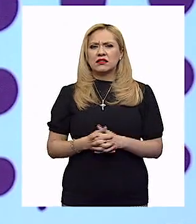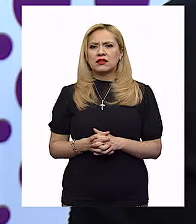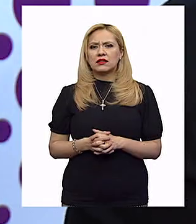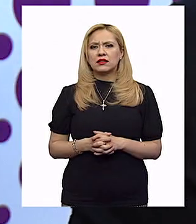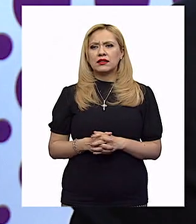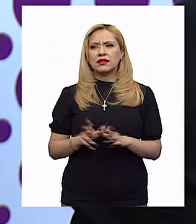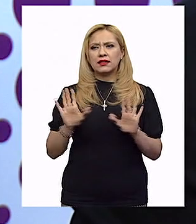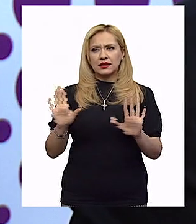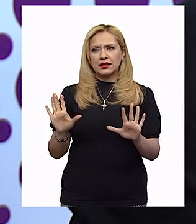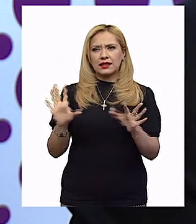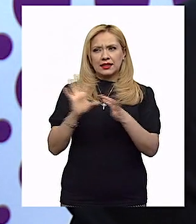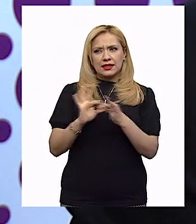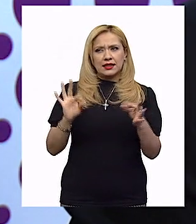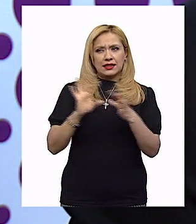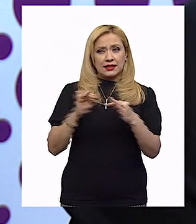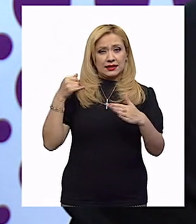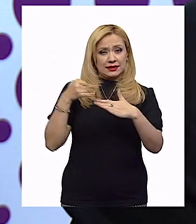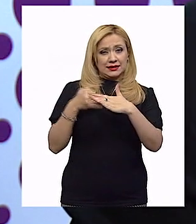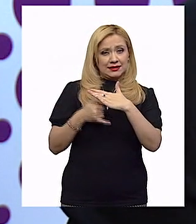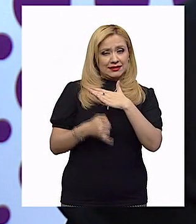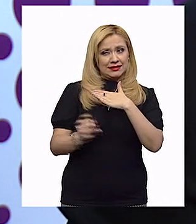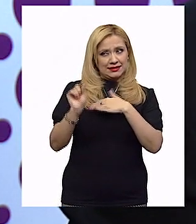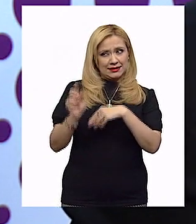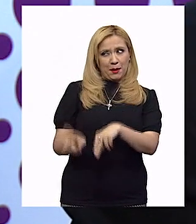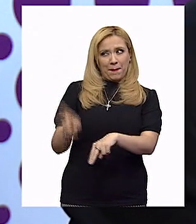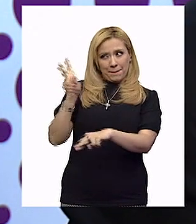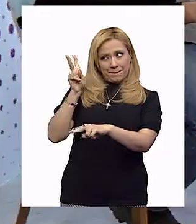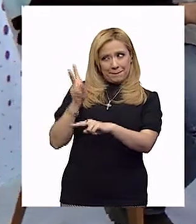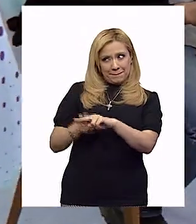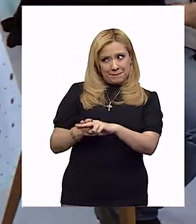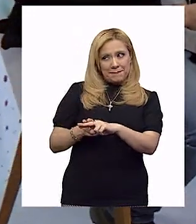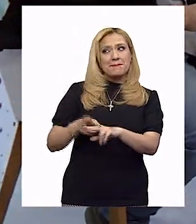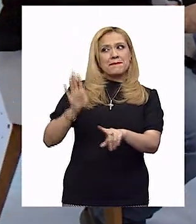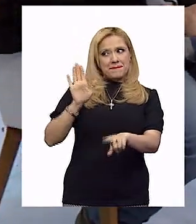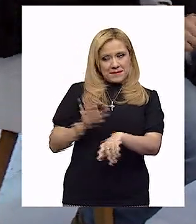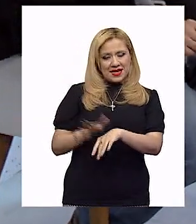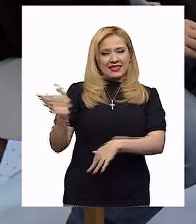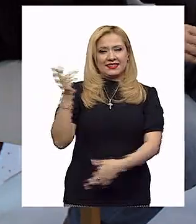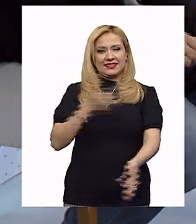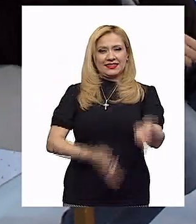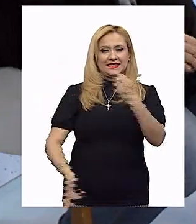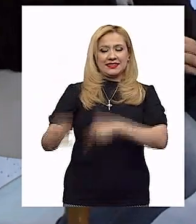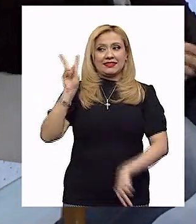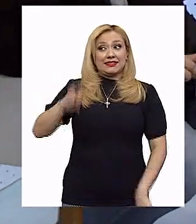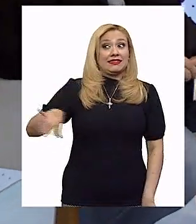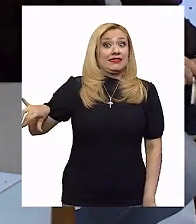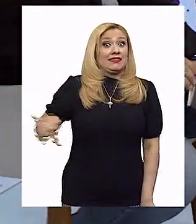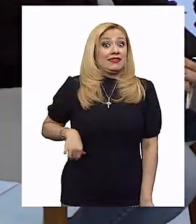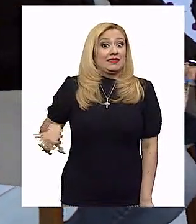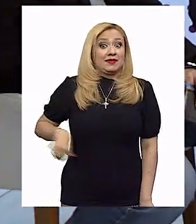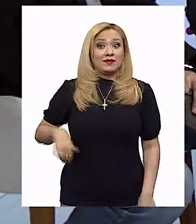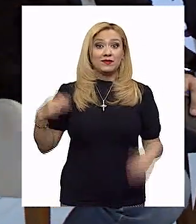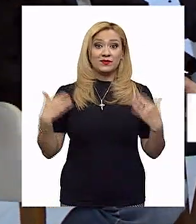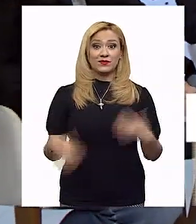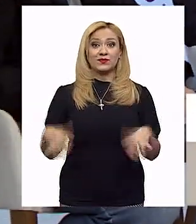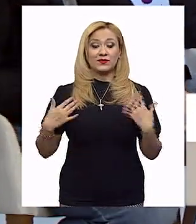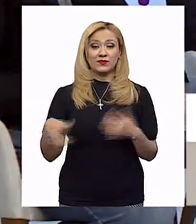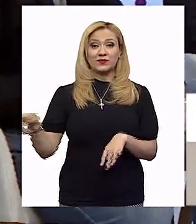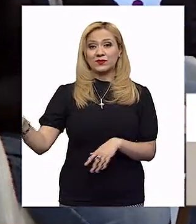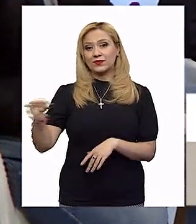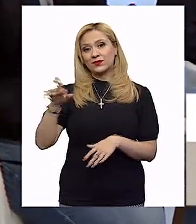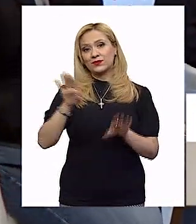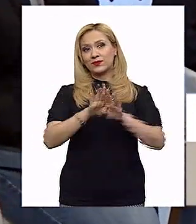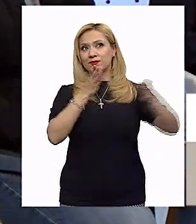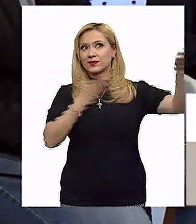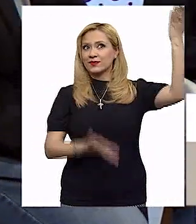si nos puedes ahondar en el tercer bloque, es momento de ir a una tercera pausa y regresamos con este tema que me parece sumamente interesante, la experiencia